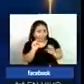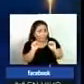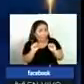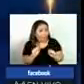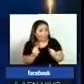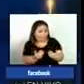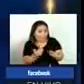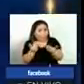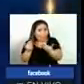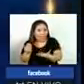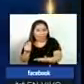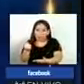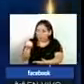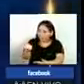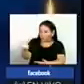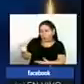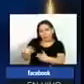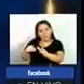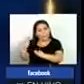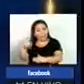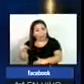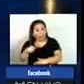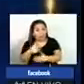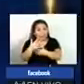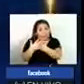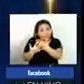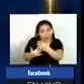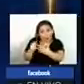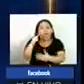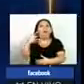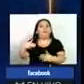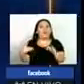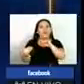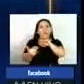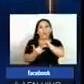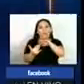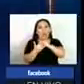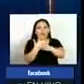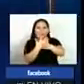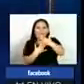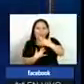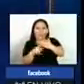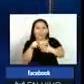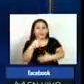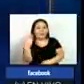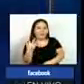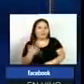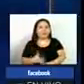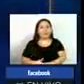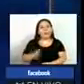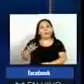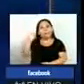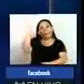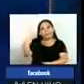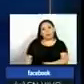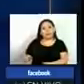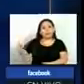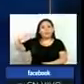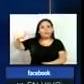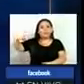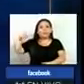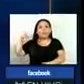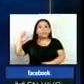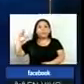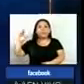más de una vida. Si usted tiene el tipo de sangre que nosotros vamos a mencionar a continuación, se necesita para el paciente Héctor